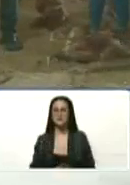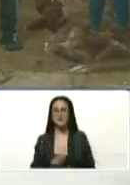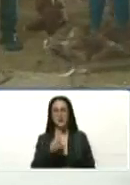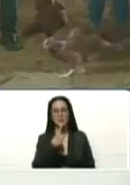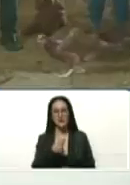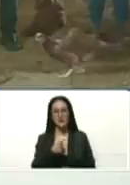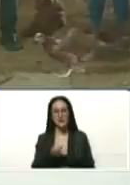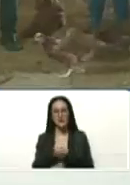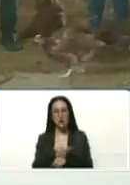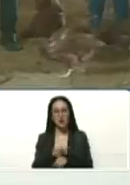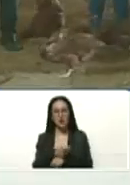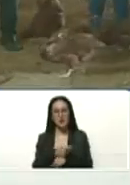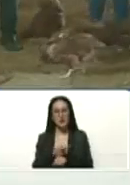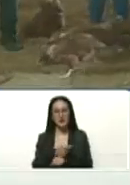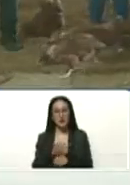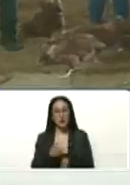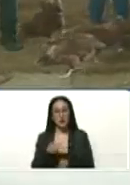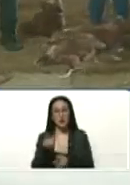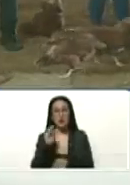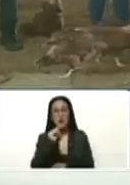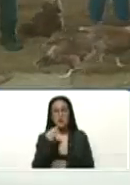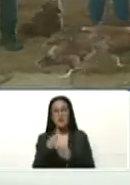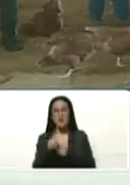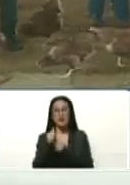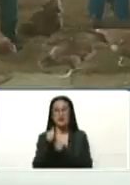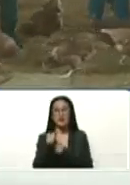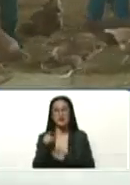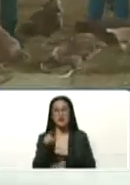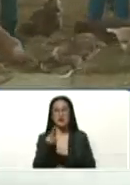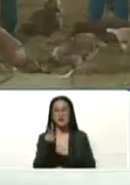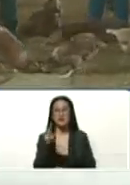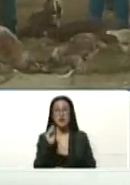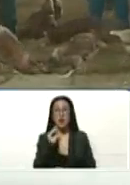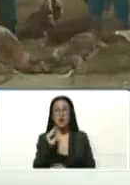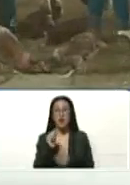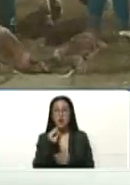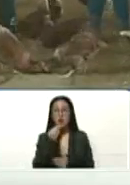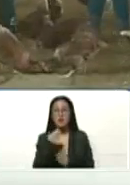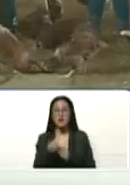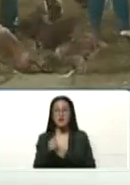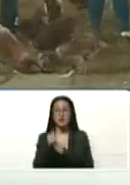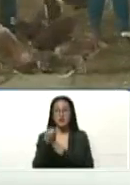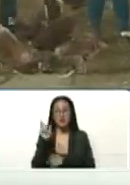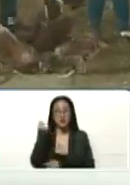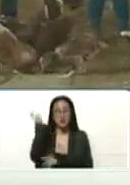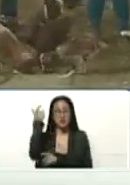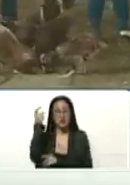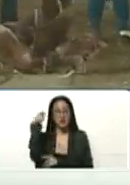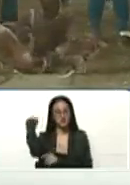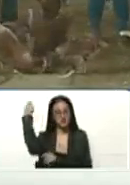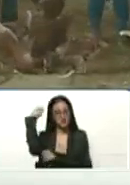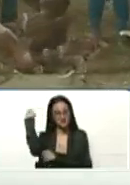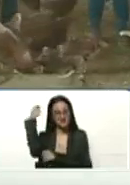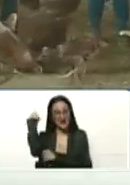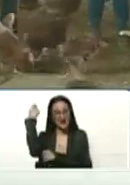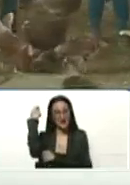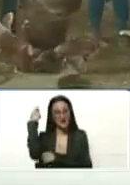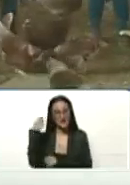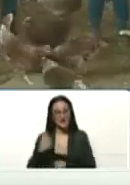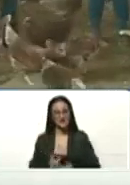gobernador, joven líder, quiero que lo escuches, Vázquez. Vázquez es joven líder también del Guárico, del llano. Todo este llano se